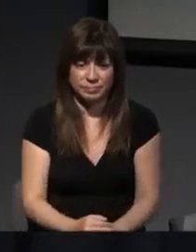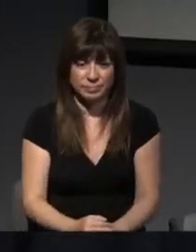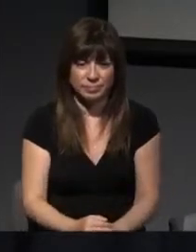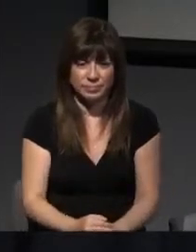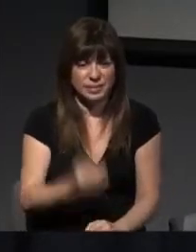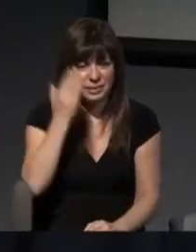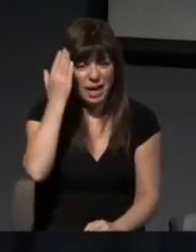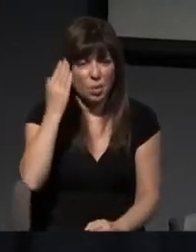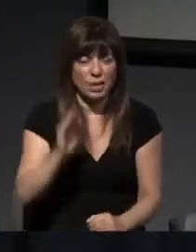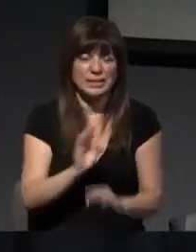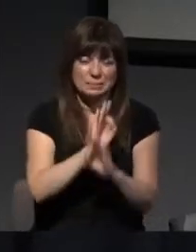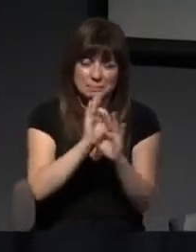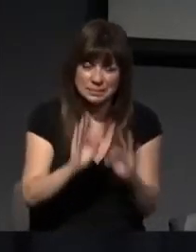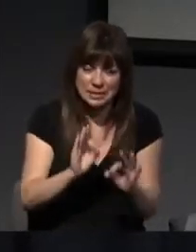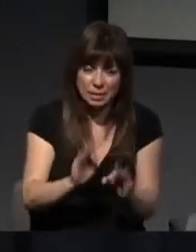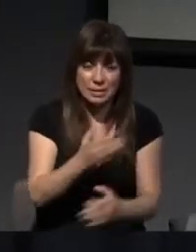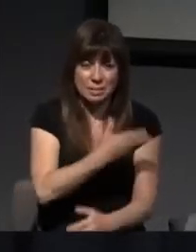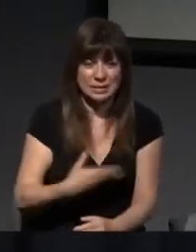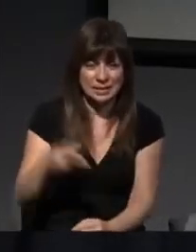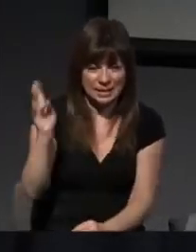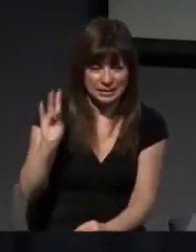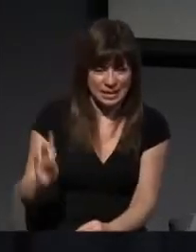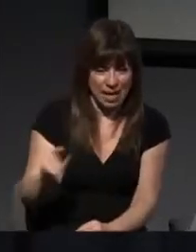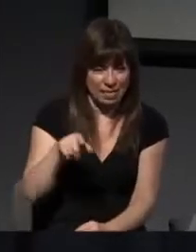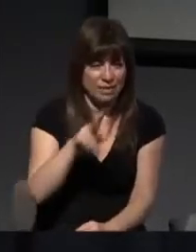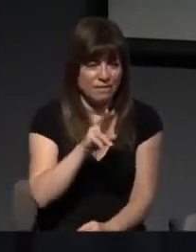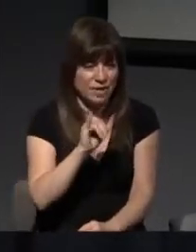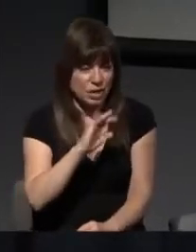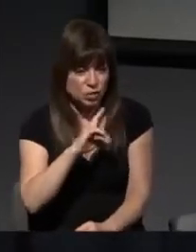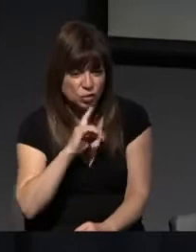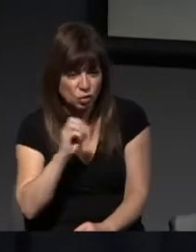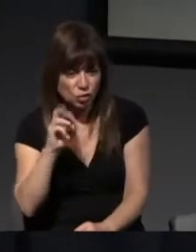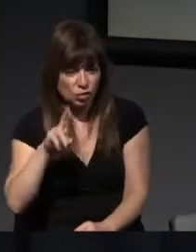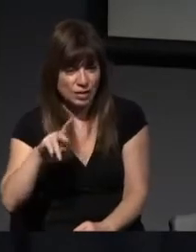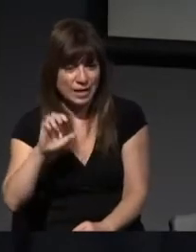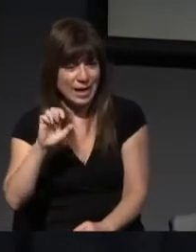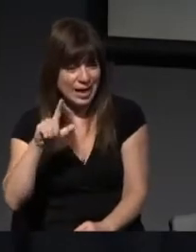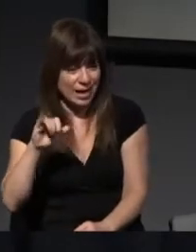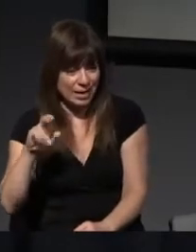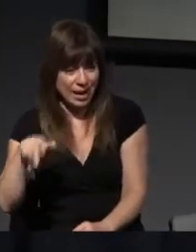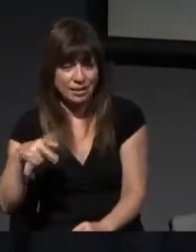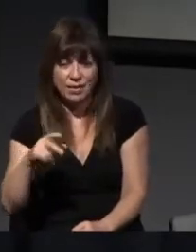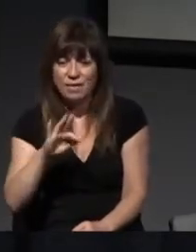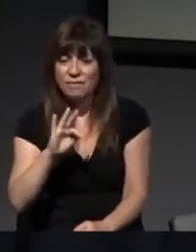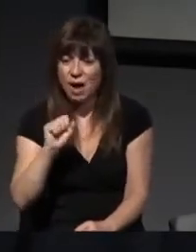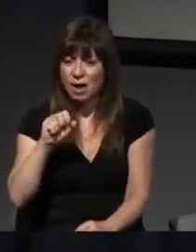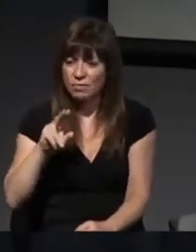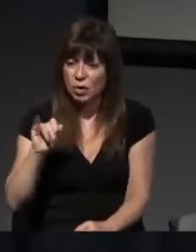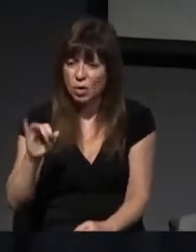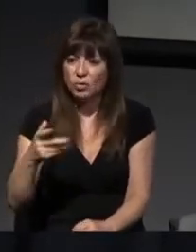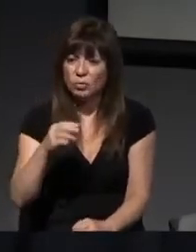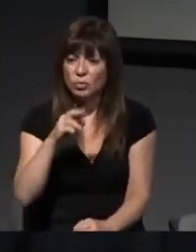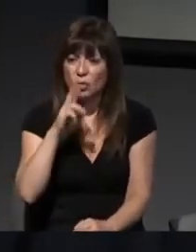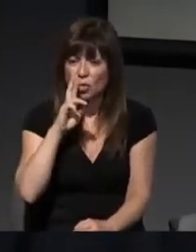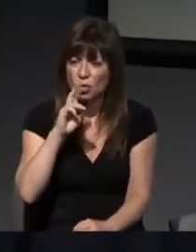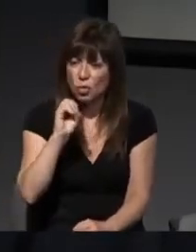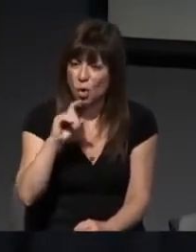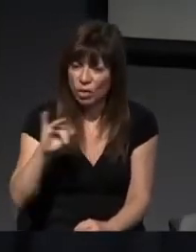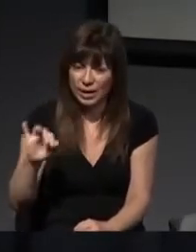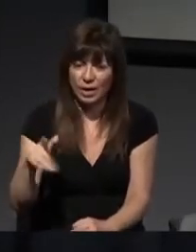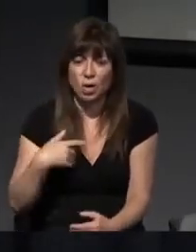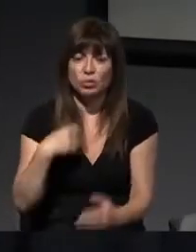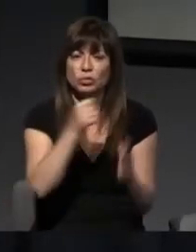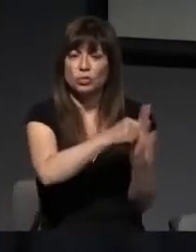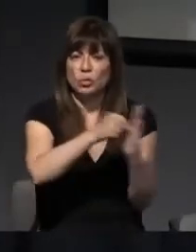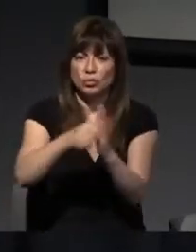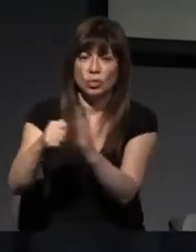Saludar especialmente a Jimena, a Víctor, a Elena, a Fabio, a Rodrigo, que estaba por ahí, y a todos los socios